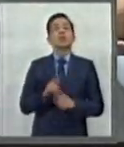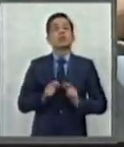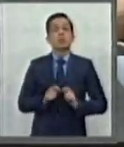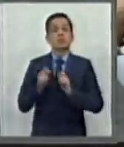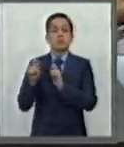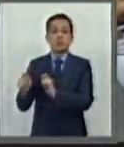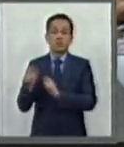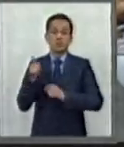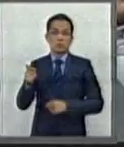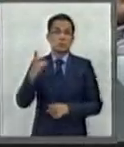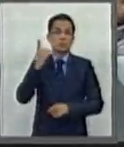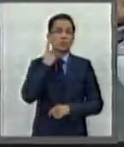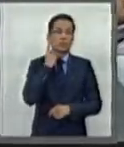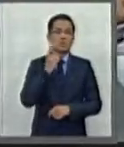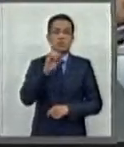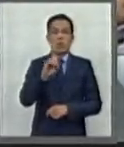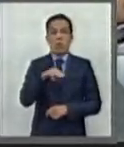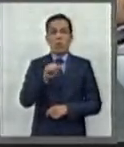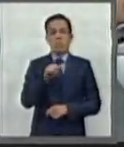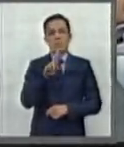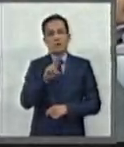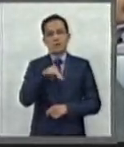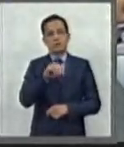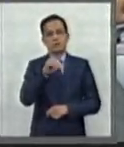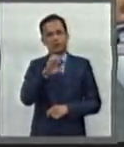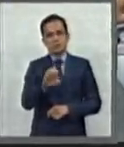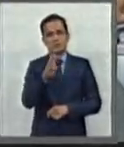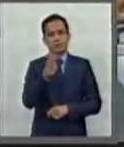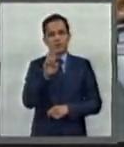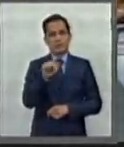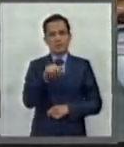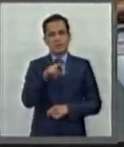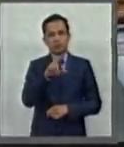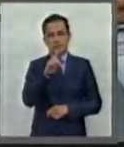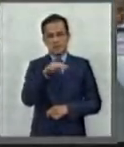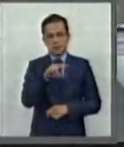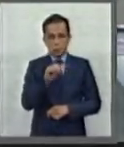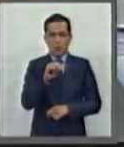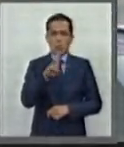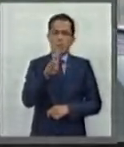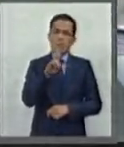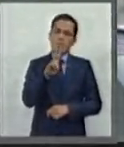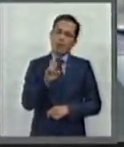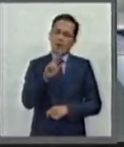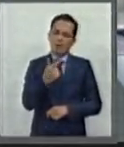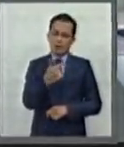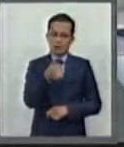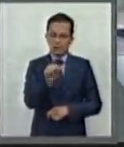de la palabra el diputado Omar Noé Bernardino Vargas.